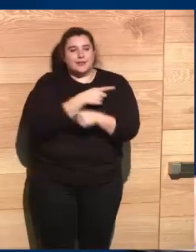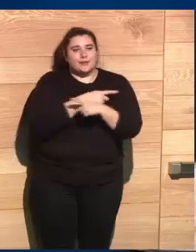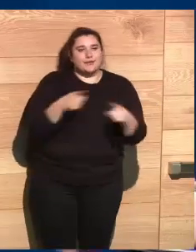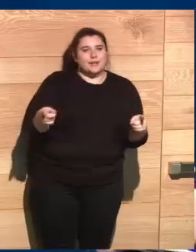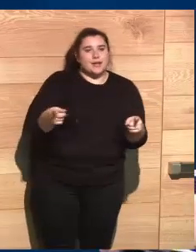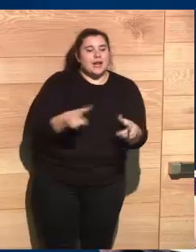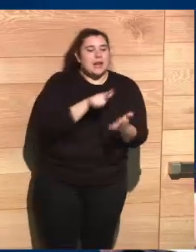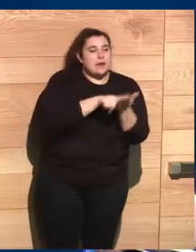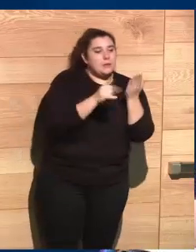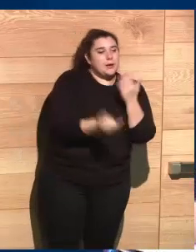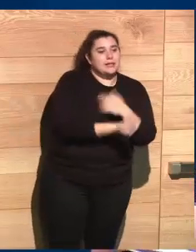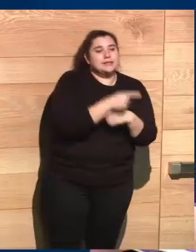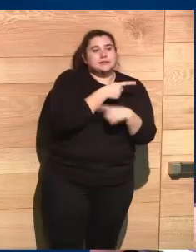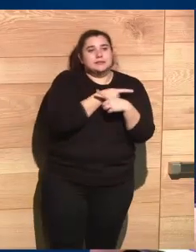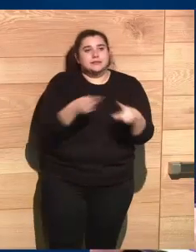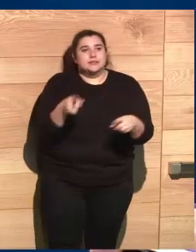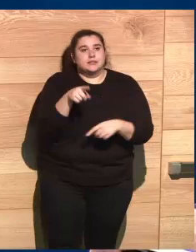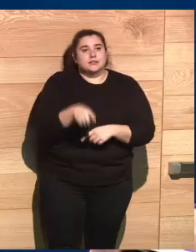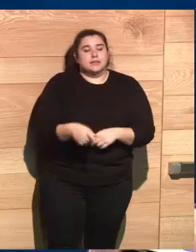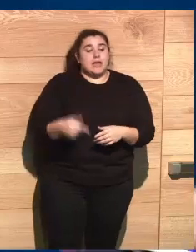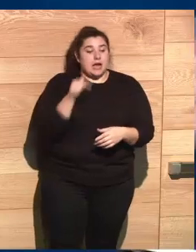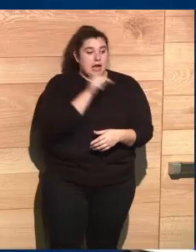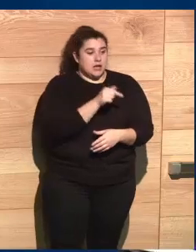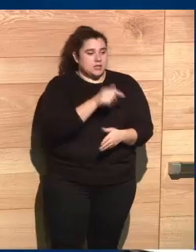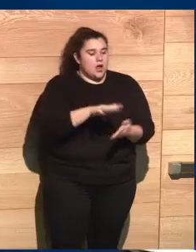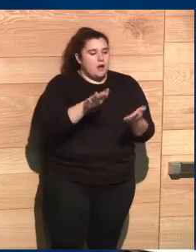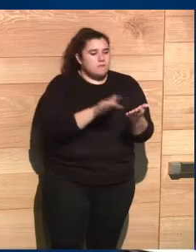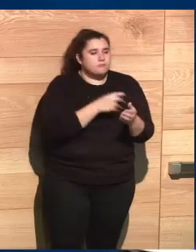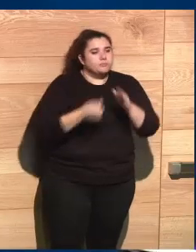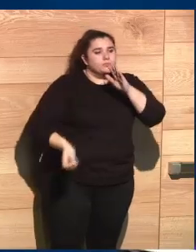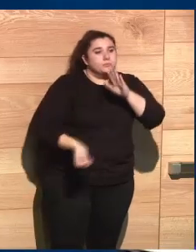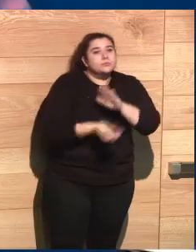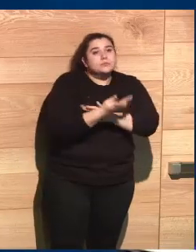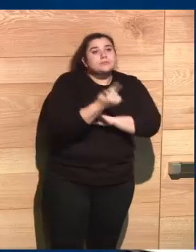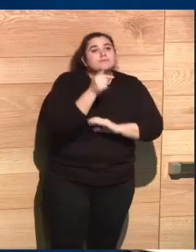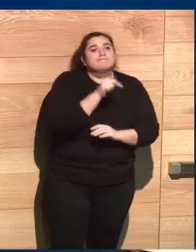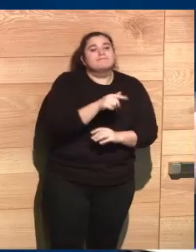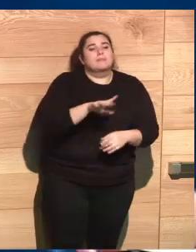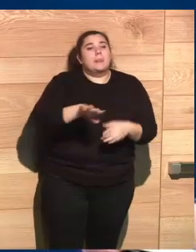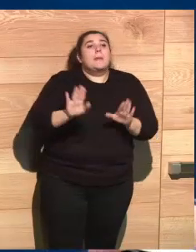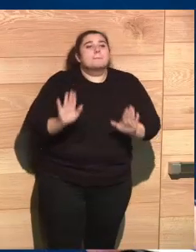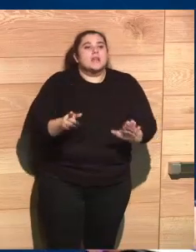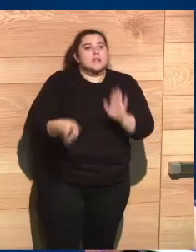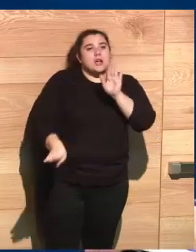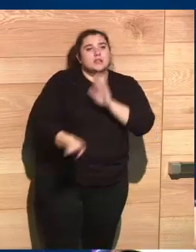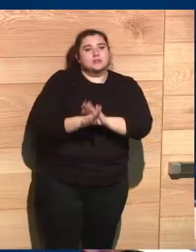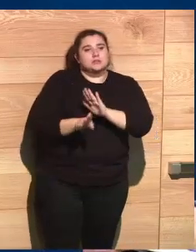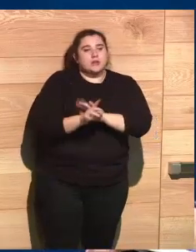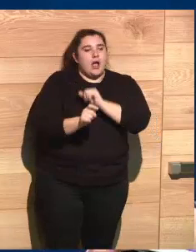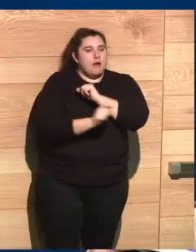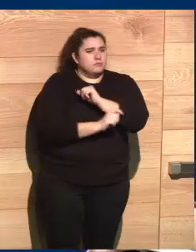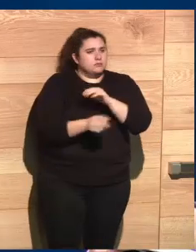utilizan es distinto, etcétera, etcétera, ¿no? Claro, esto lo publicaron y fue un escándalo, ¿no? Entonces ellos siguieron haciendo sus experimentos en